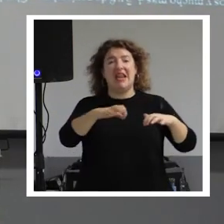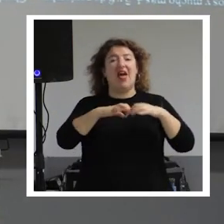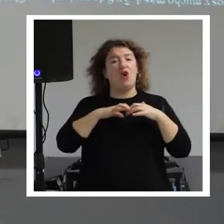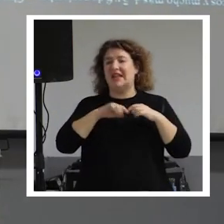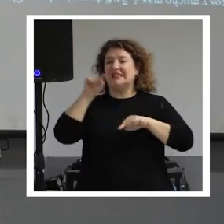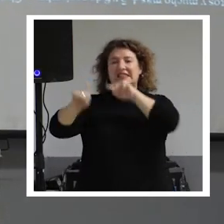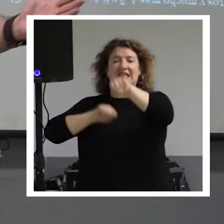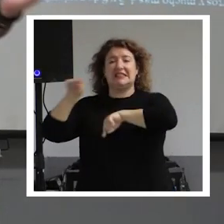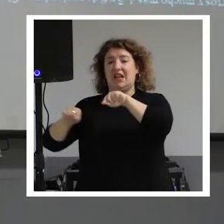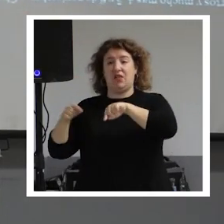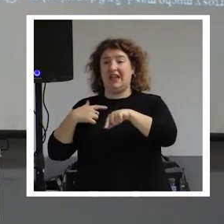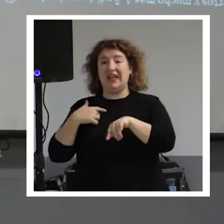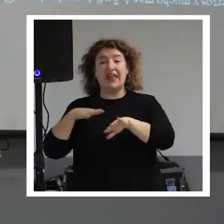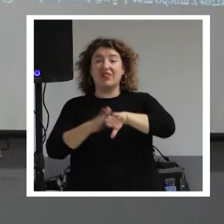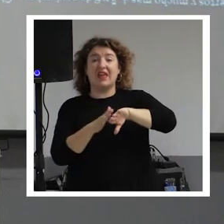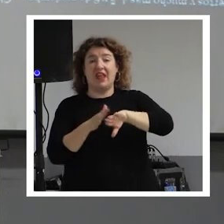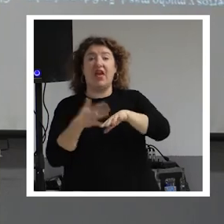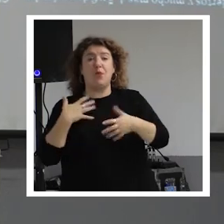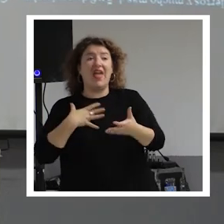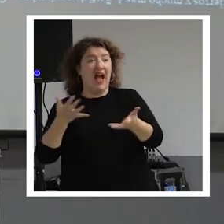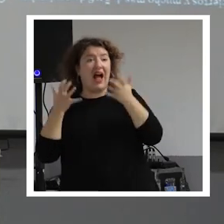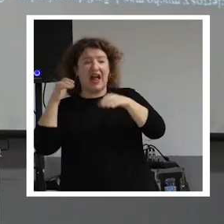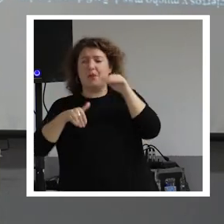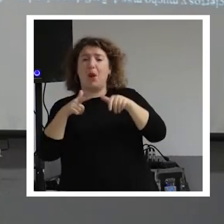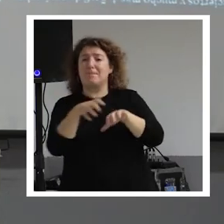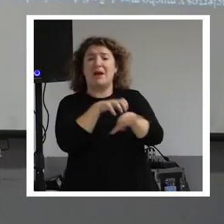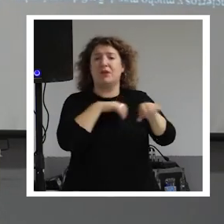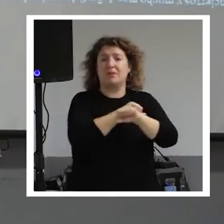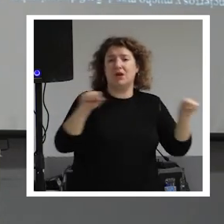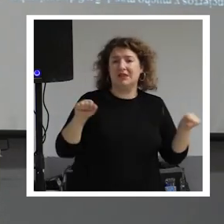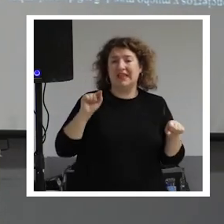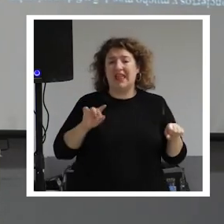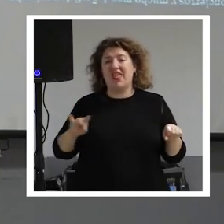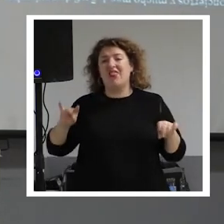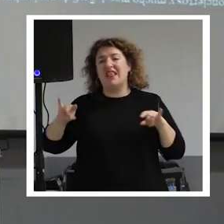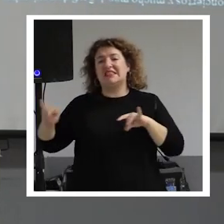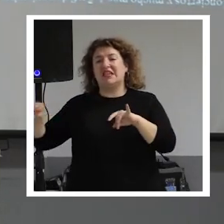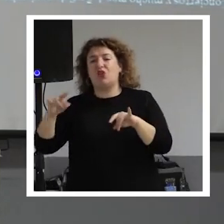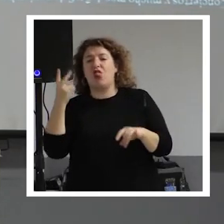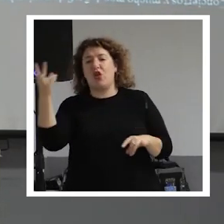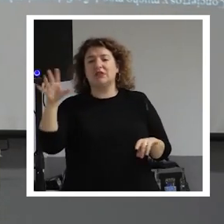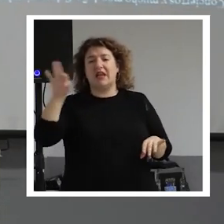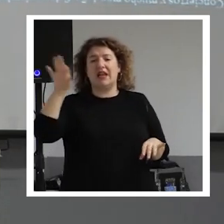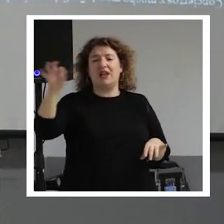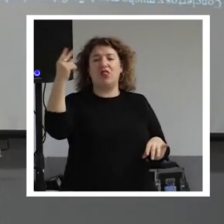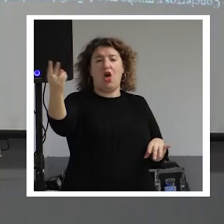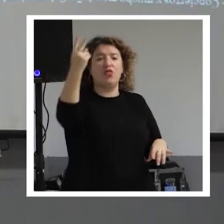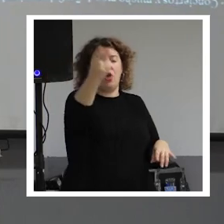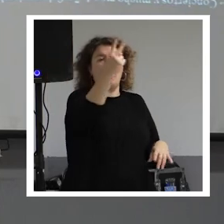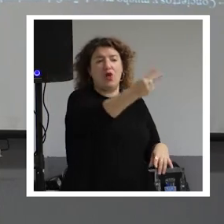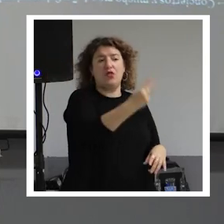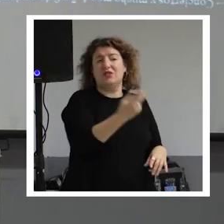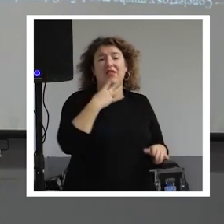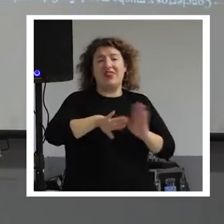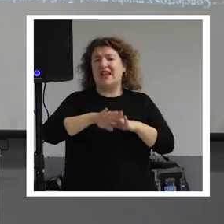porque teníamos un sistema electoral Durante los primeros 15 años de democracia había senadores designados lo que significa que la izquierda podía arrastrar en las elecciones